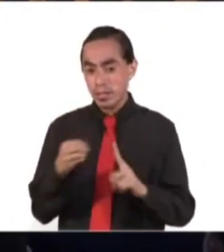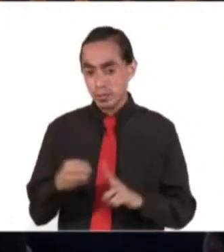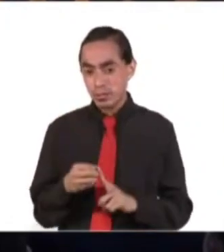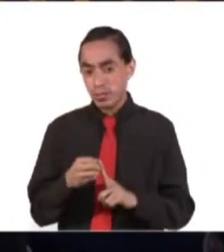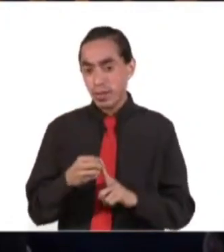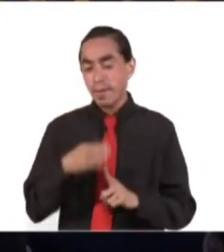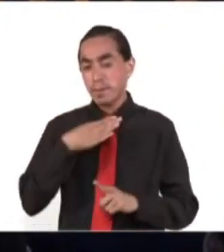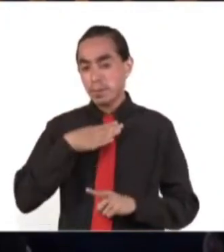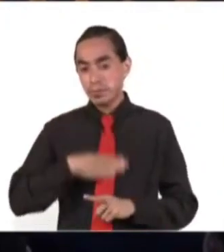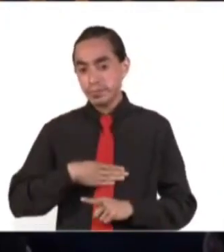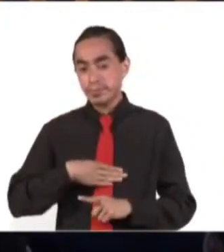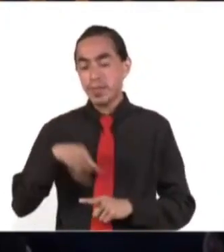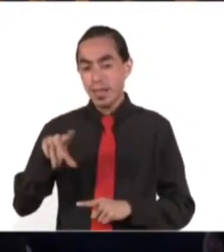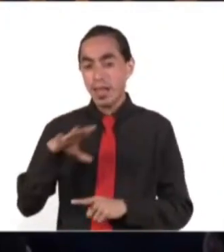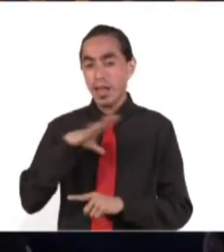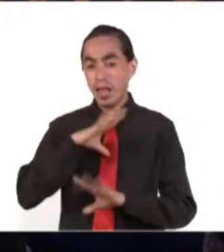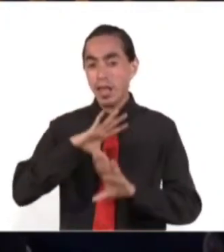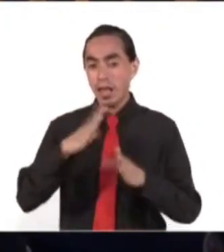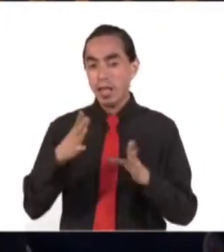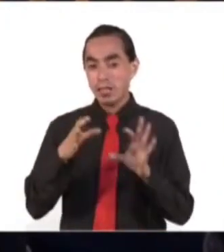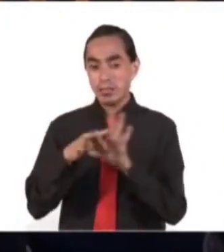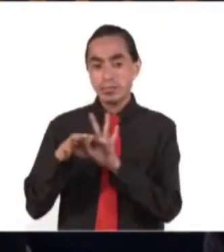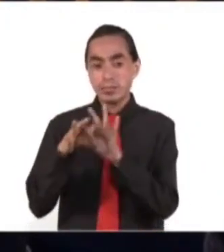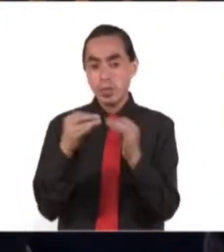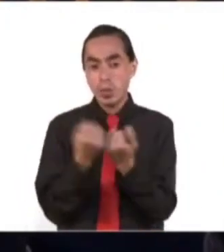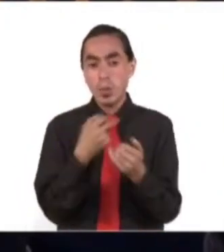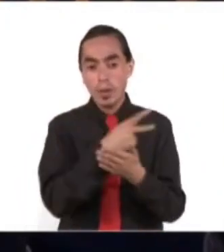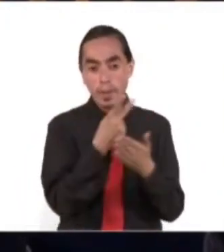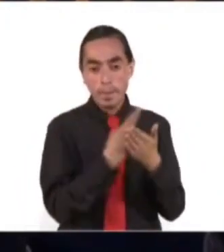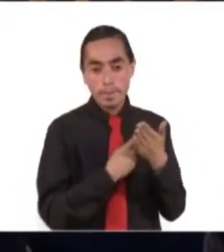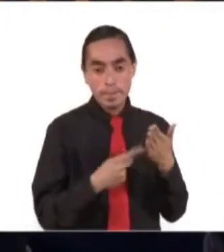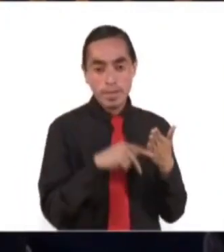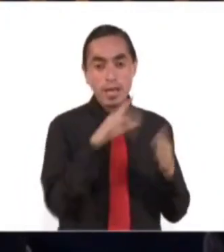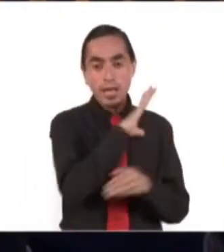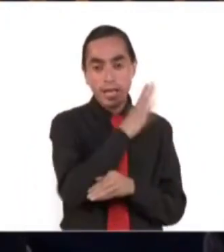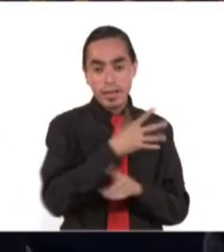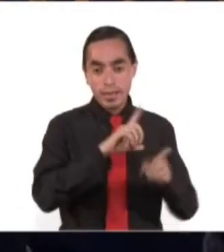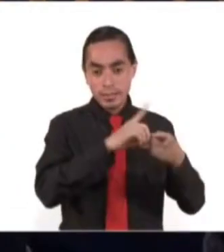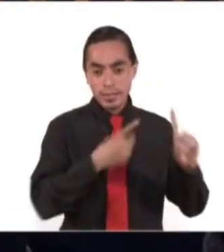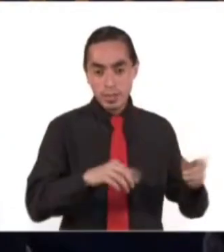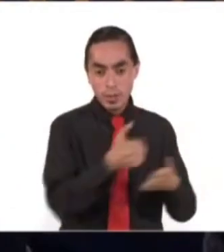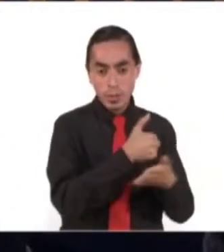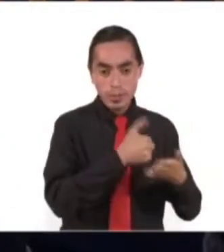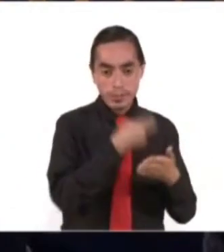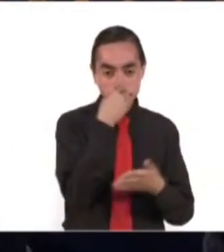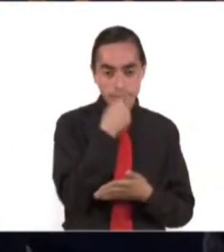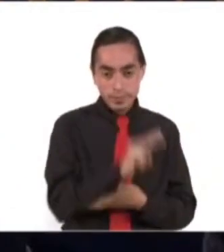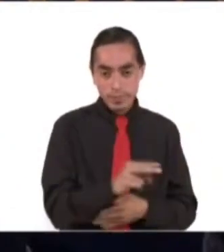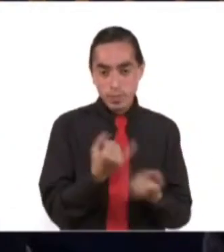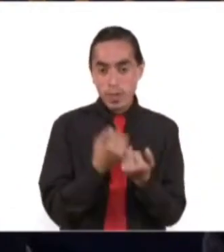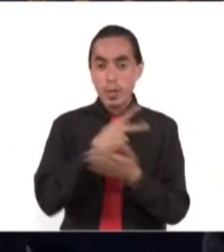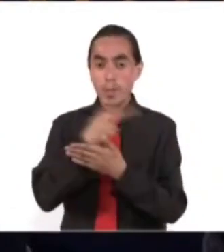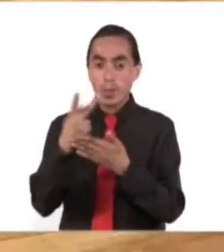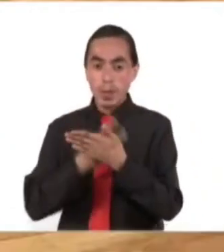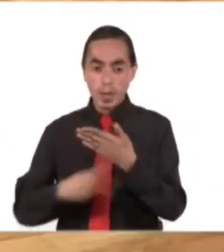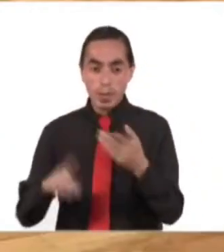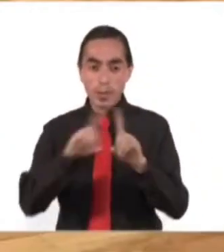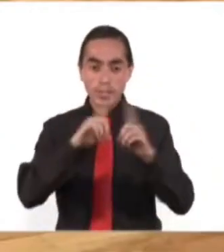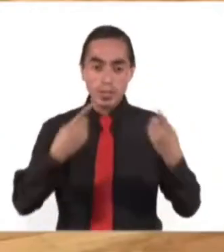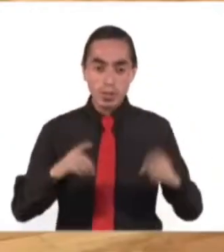Prospectiva y como parte del Plan General de Desarrollo de la Ciudad de México, el Programa de Desarrollo